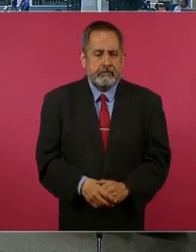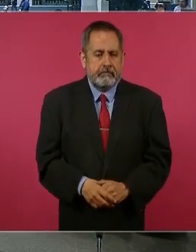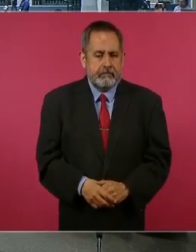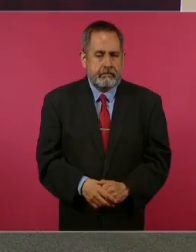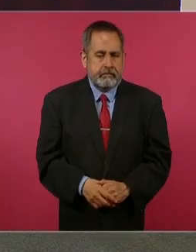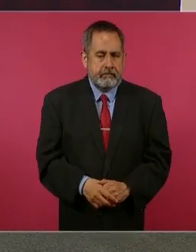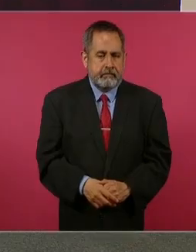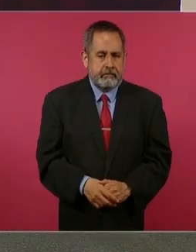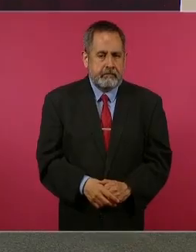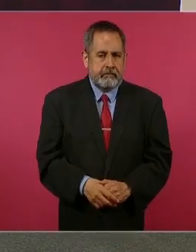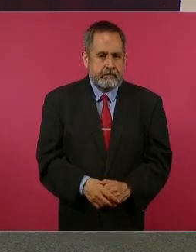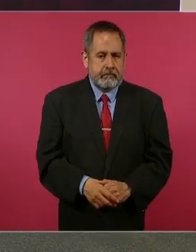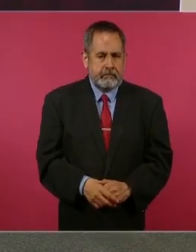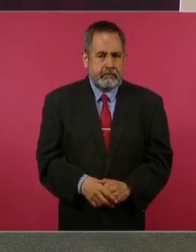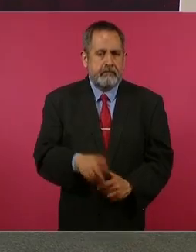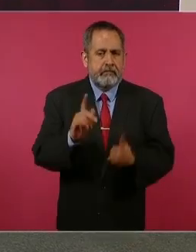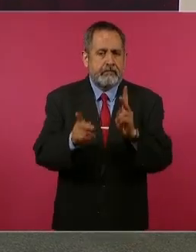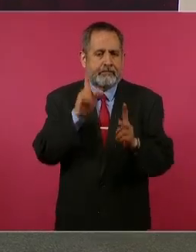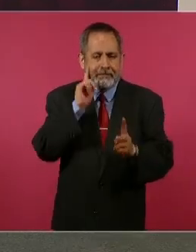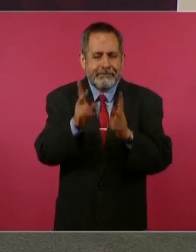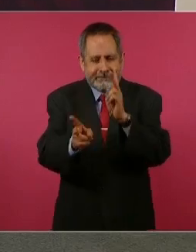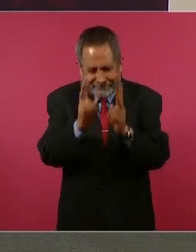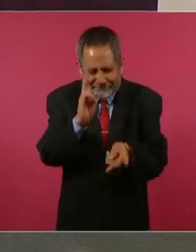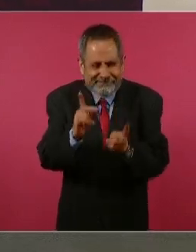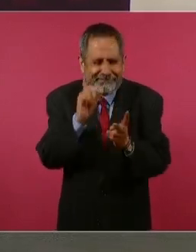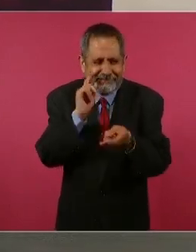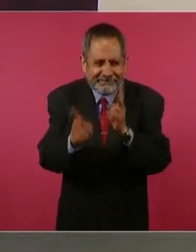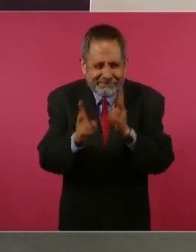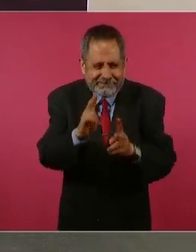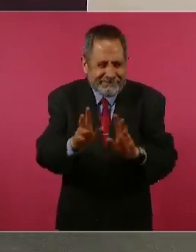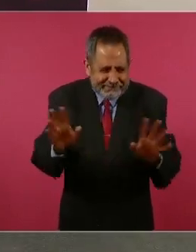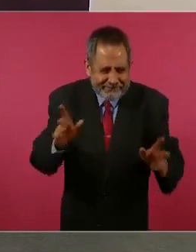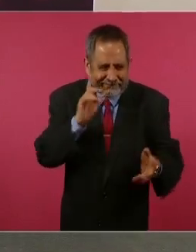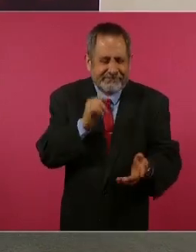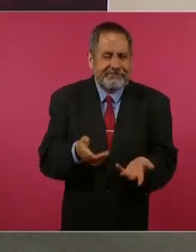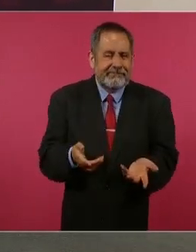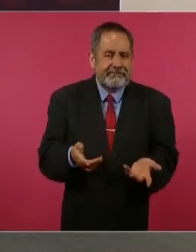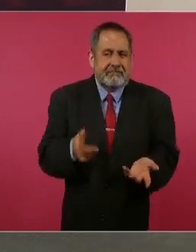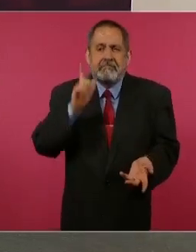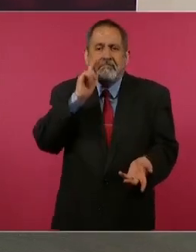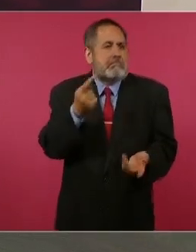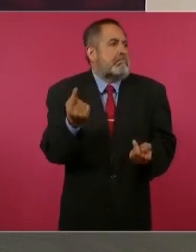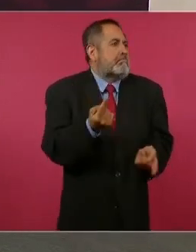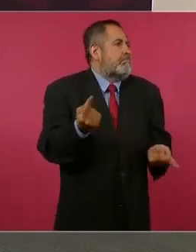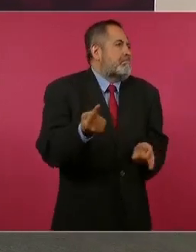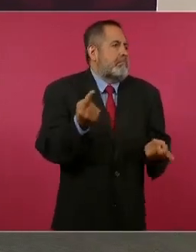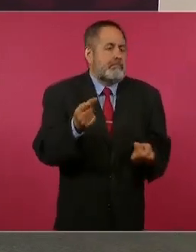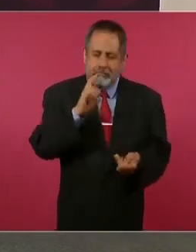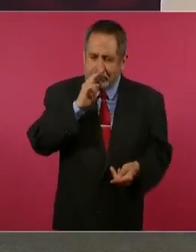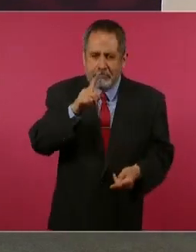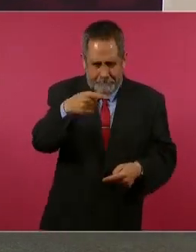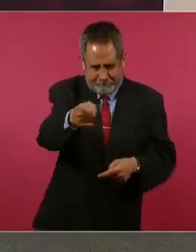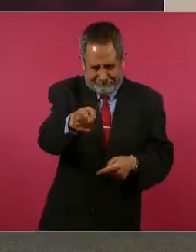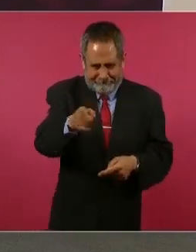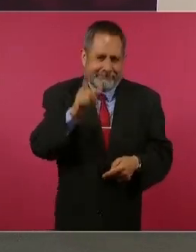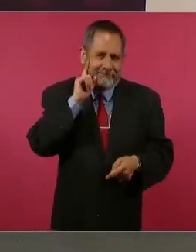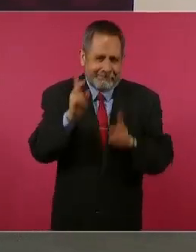hablamos mañana si no no va a haber tema para mañana